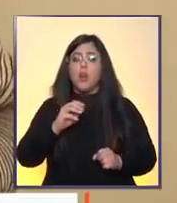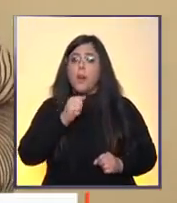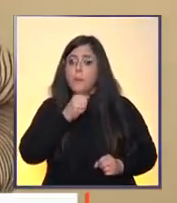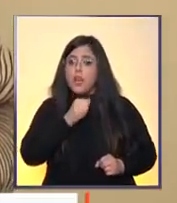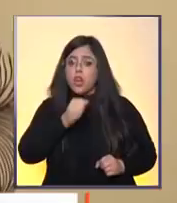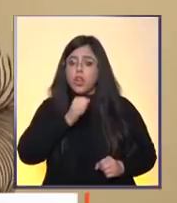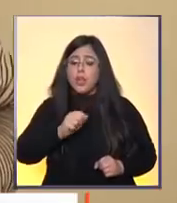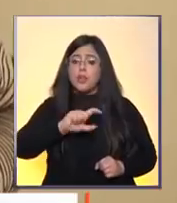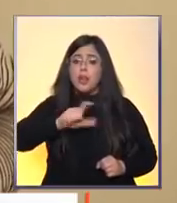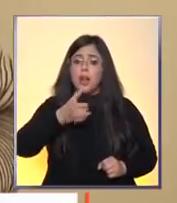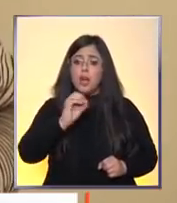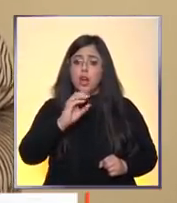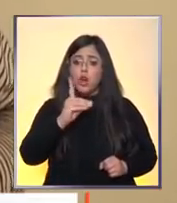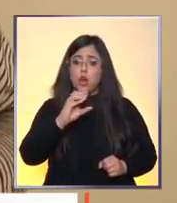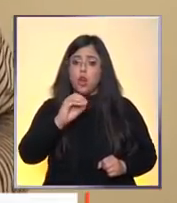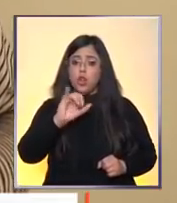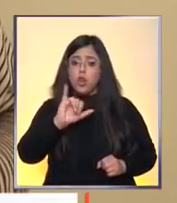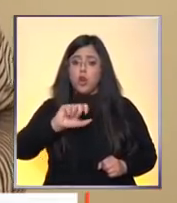está?